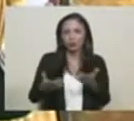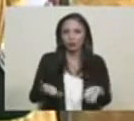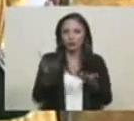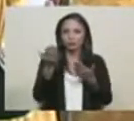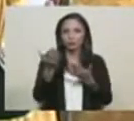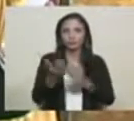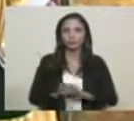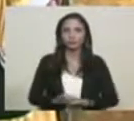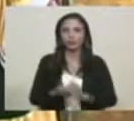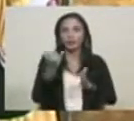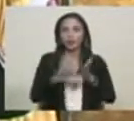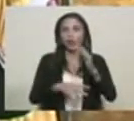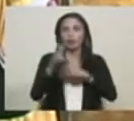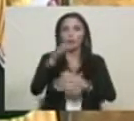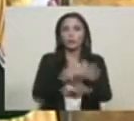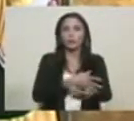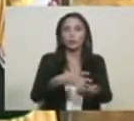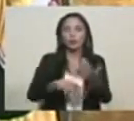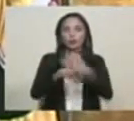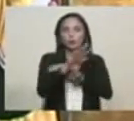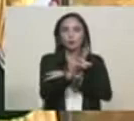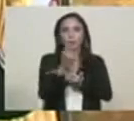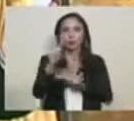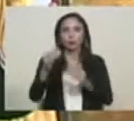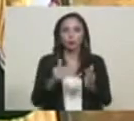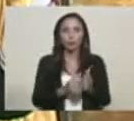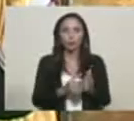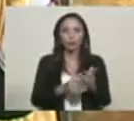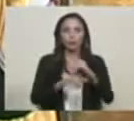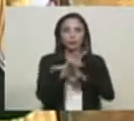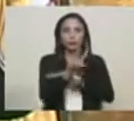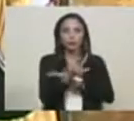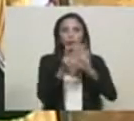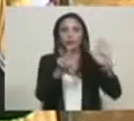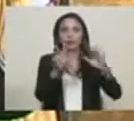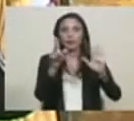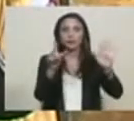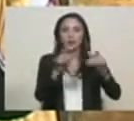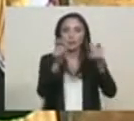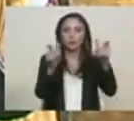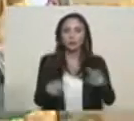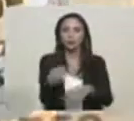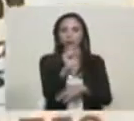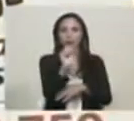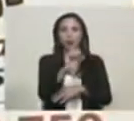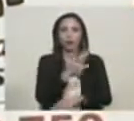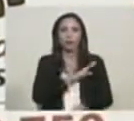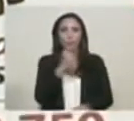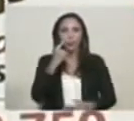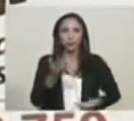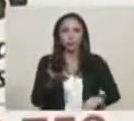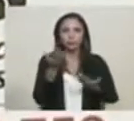se ha descrito 2 millones 424 mil 286 vehículos